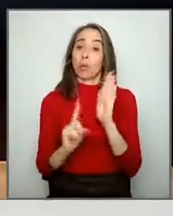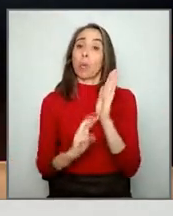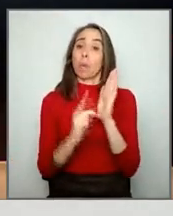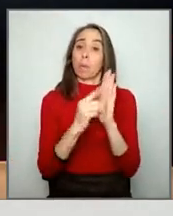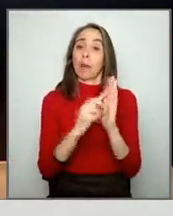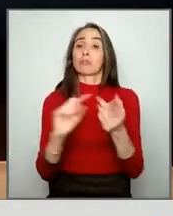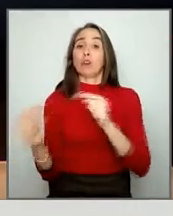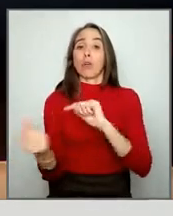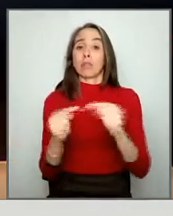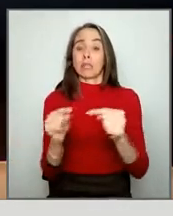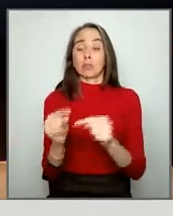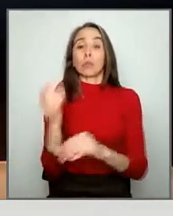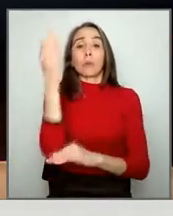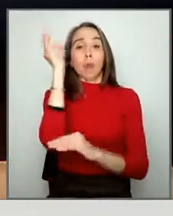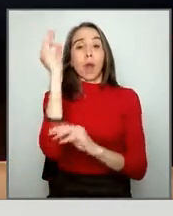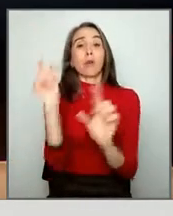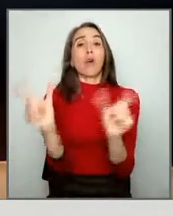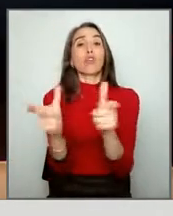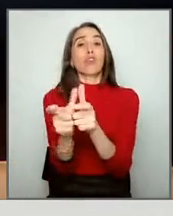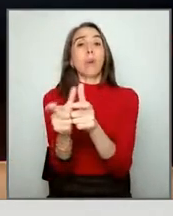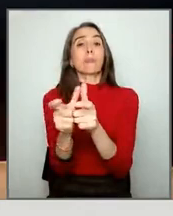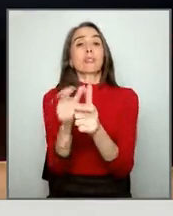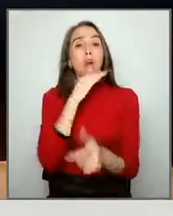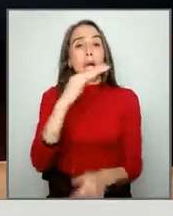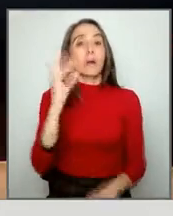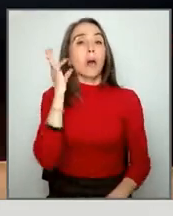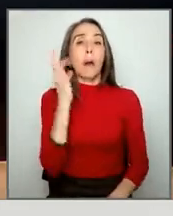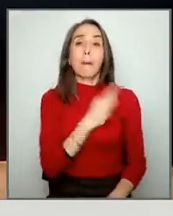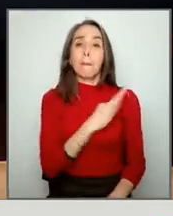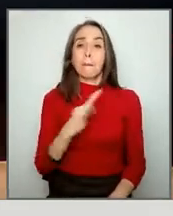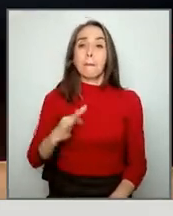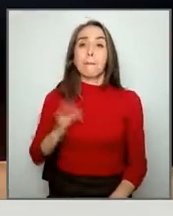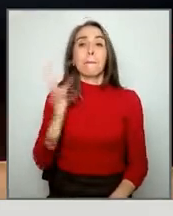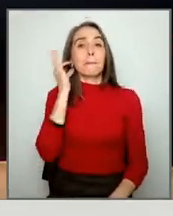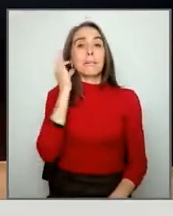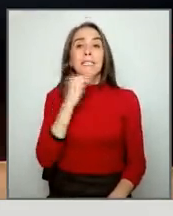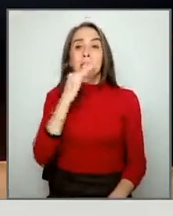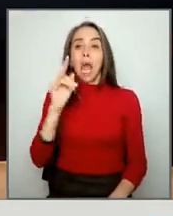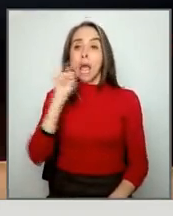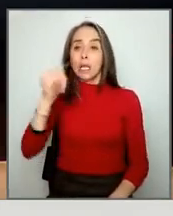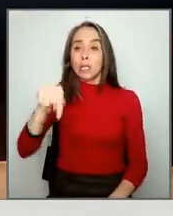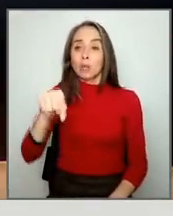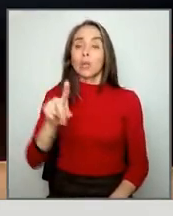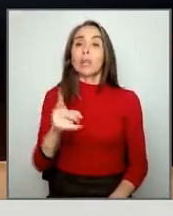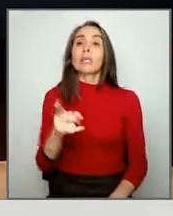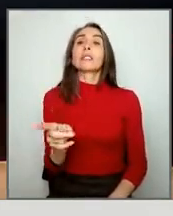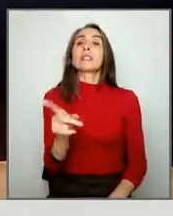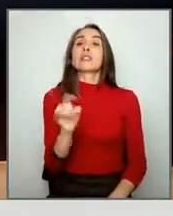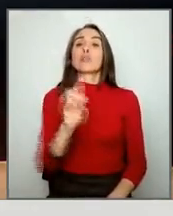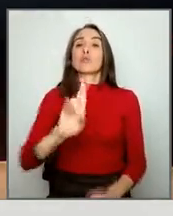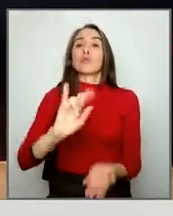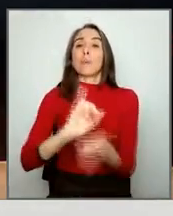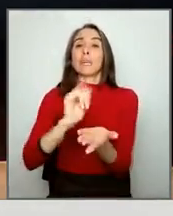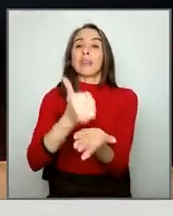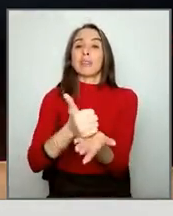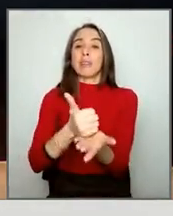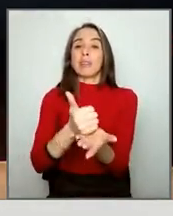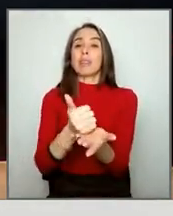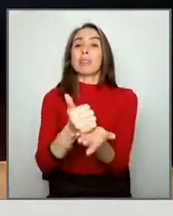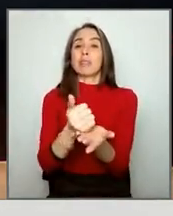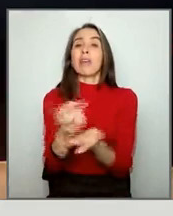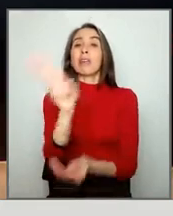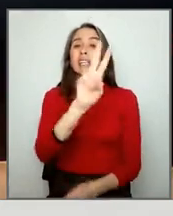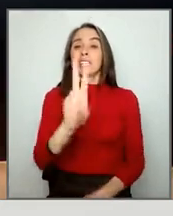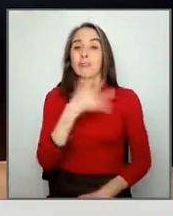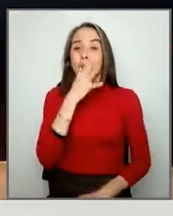presente con el superintendencia superintendente servicio sanitario el cual nos aclaró muchas